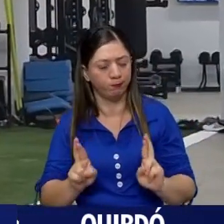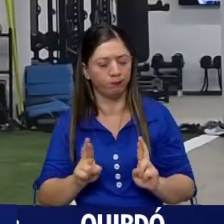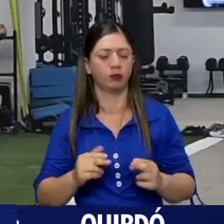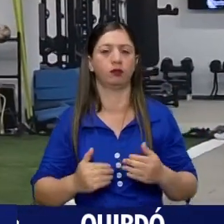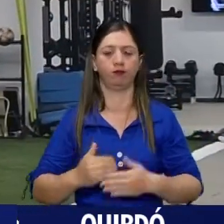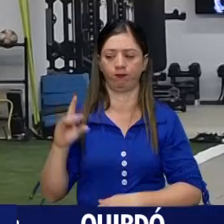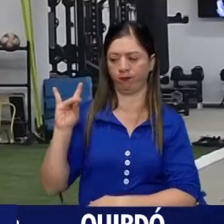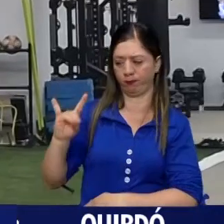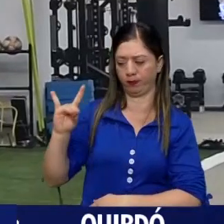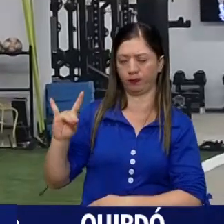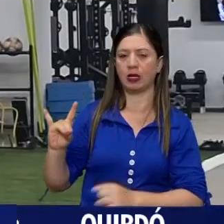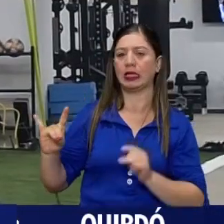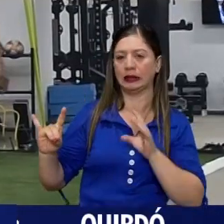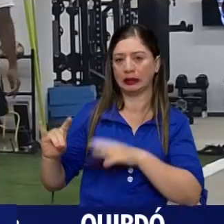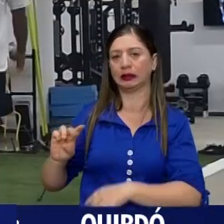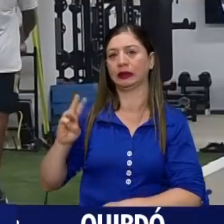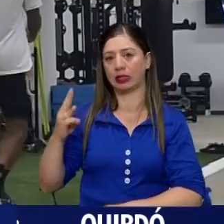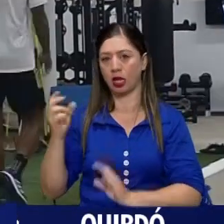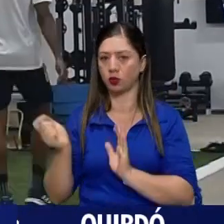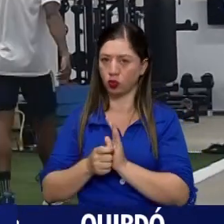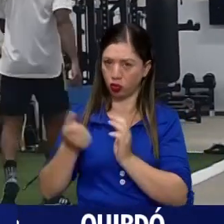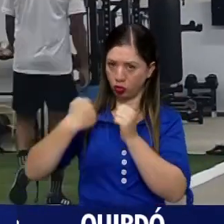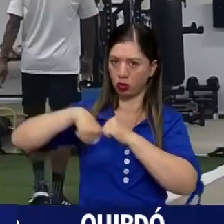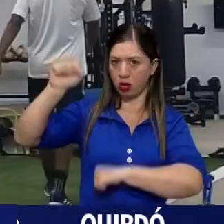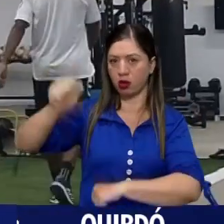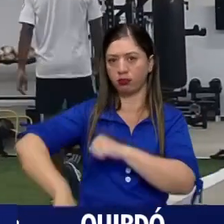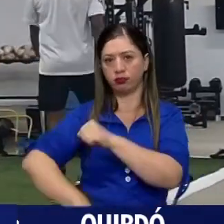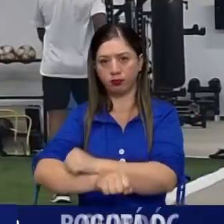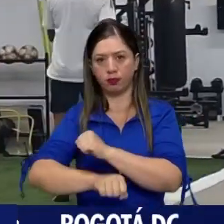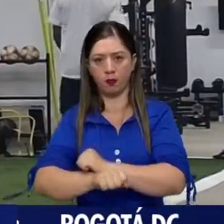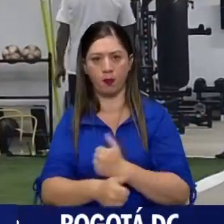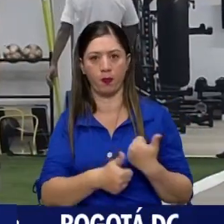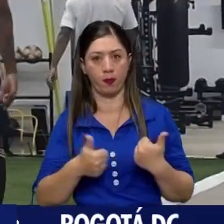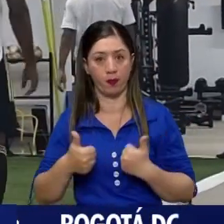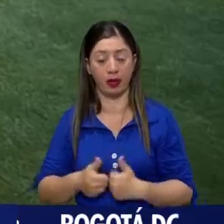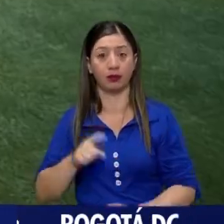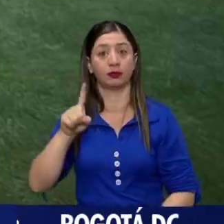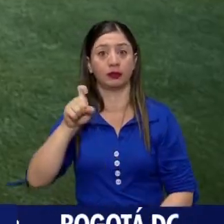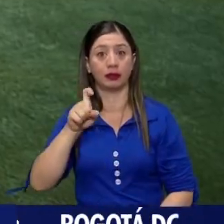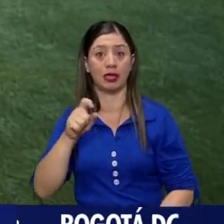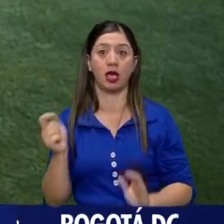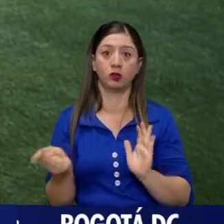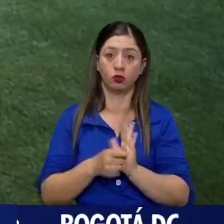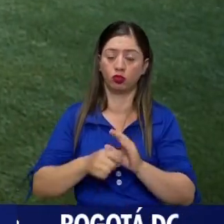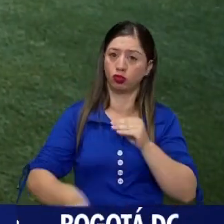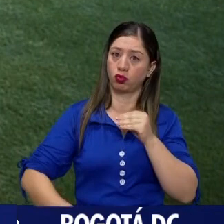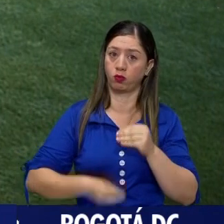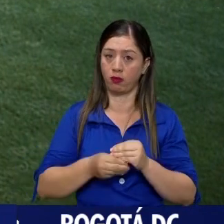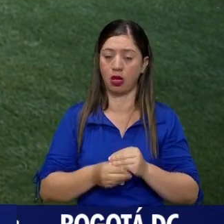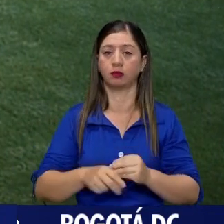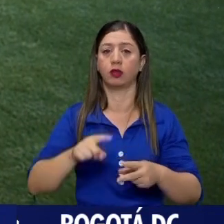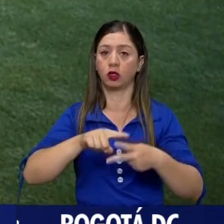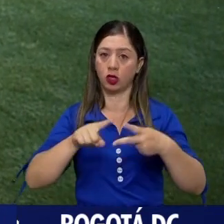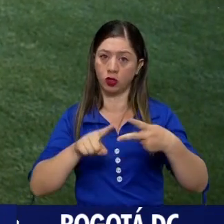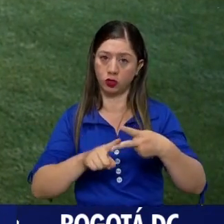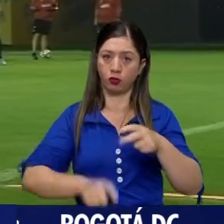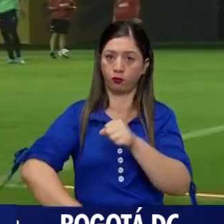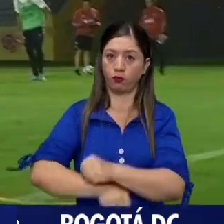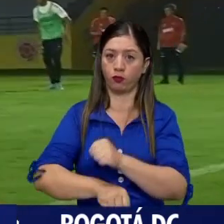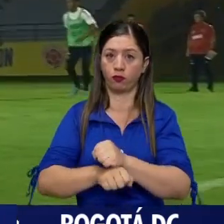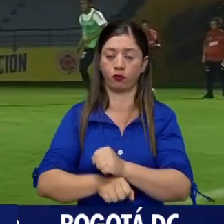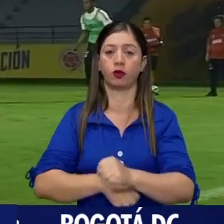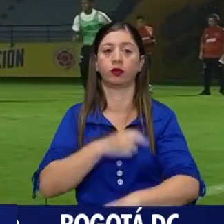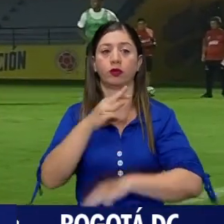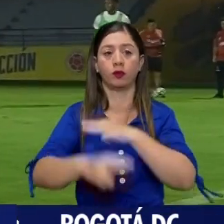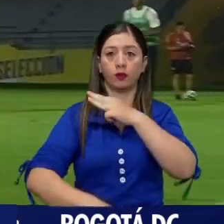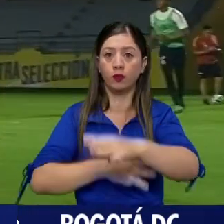contra Bolivia sacando los 3 puntos, jugar bien. Son 6 puntos a disputar en los 2 últimos compromisos rumbo al Mundial.